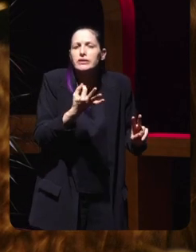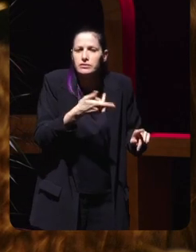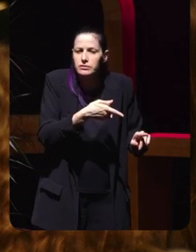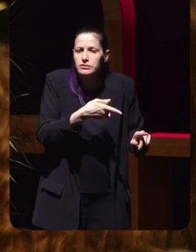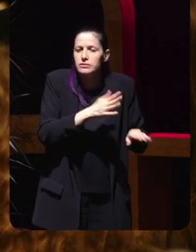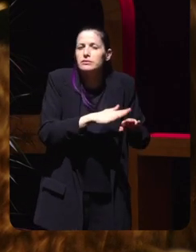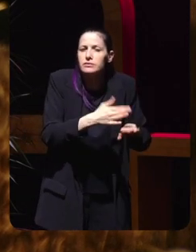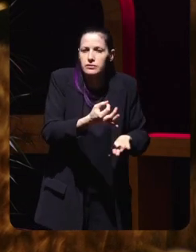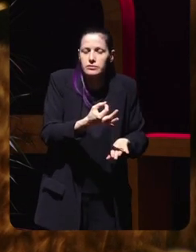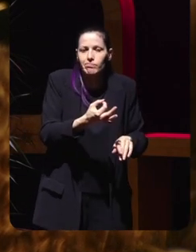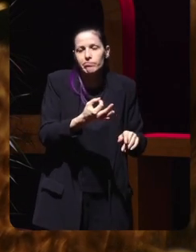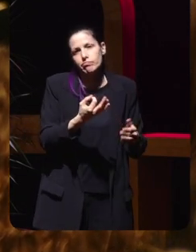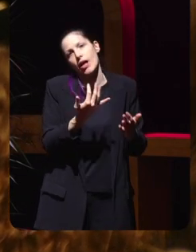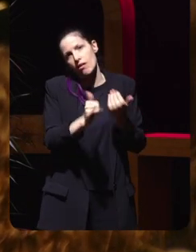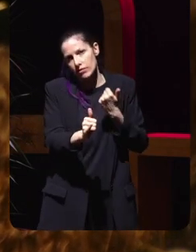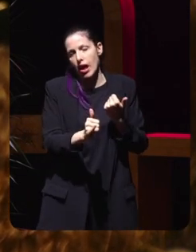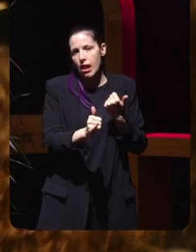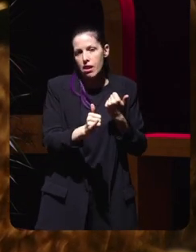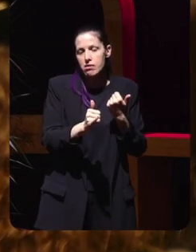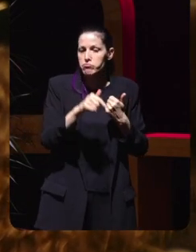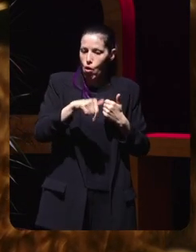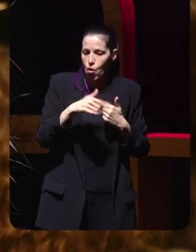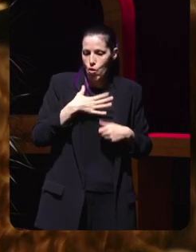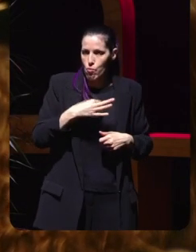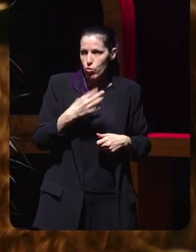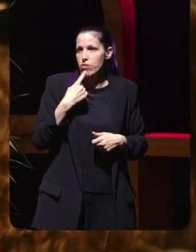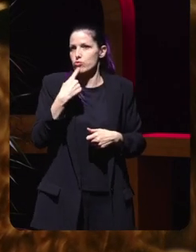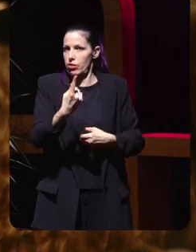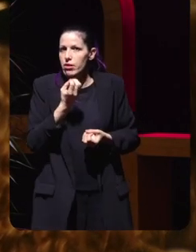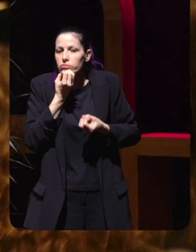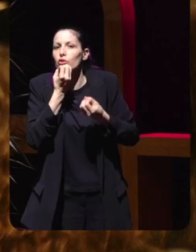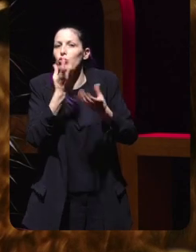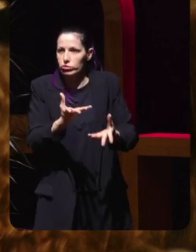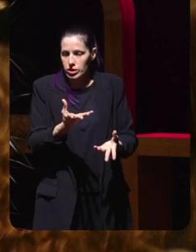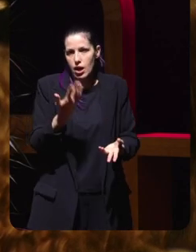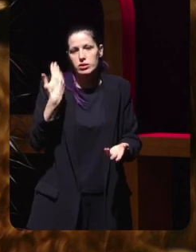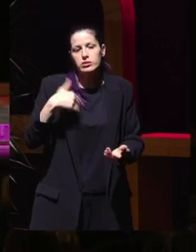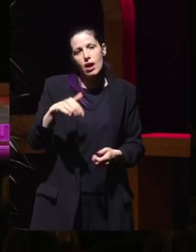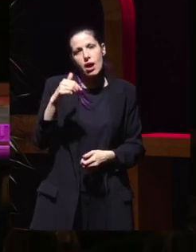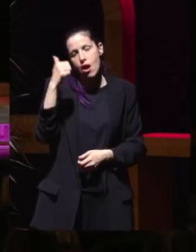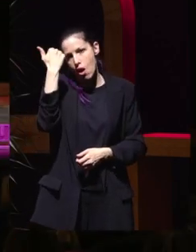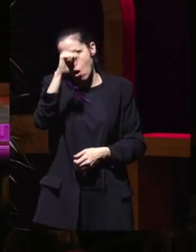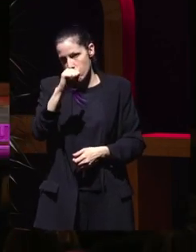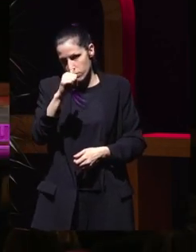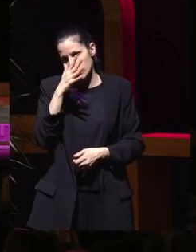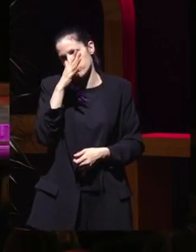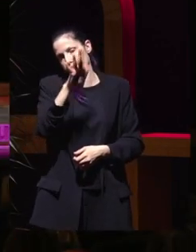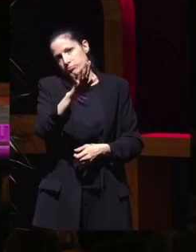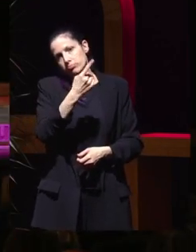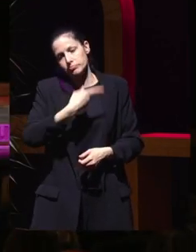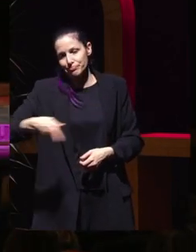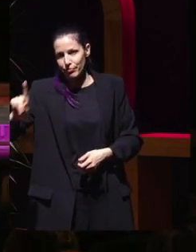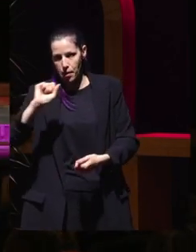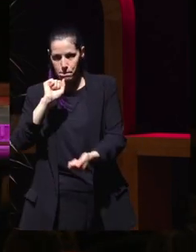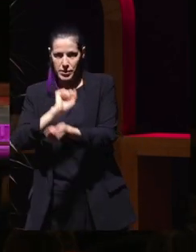Bueno se podemos decir que o agresor de esa moto denunciado pues está en prisión en prisión provisional entonces bueno